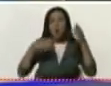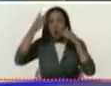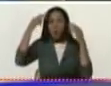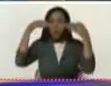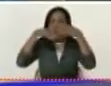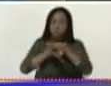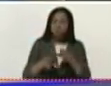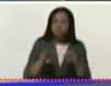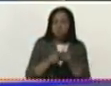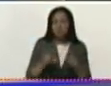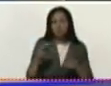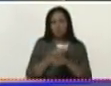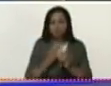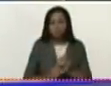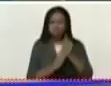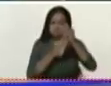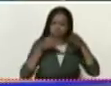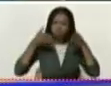gobernando,